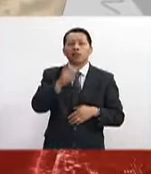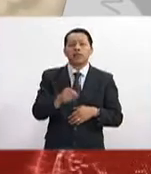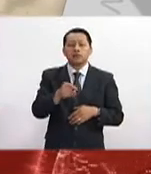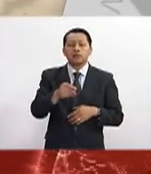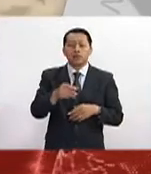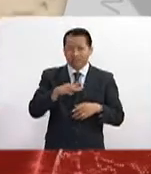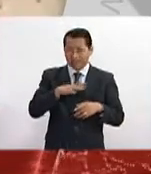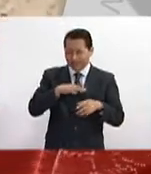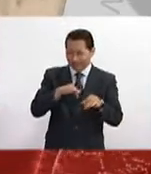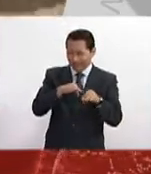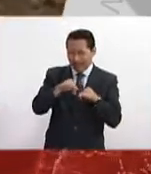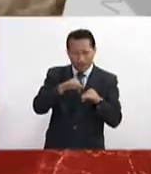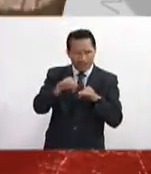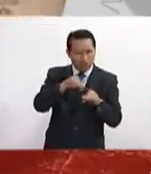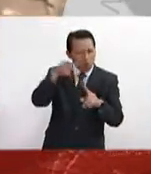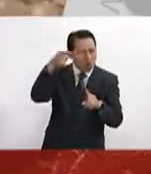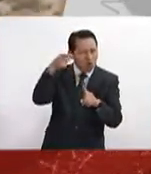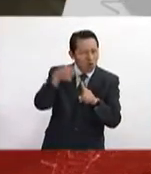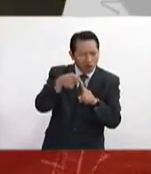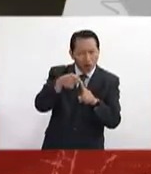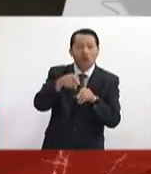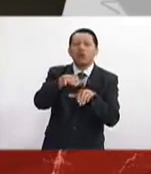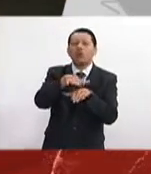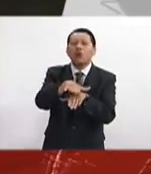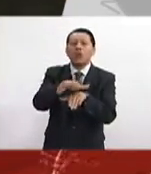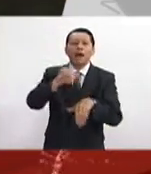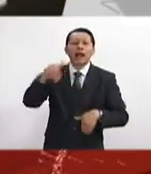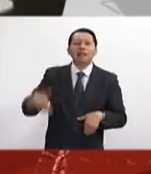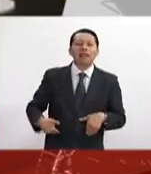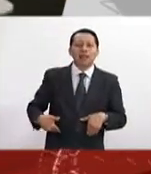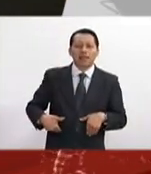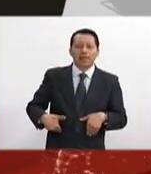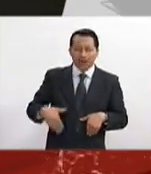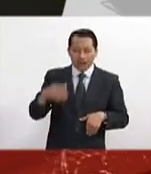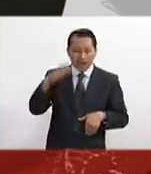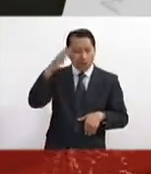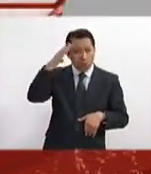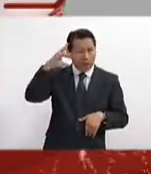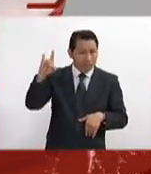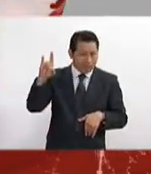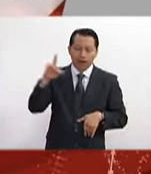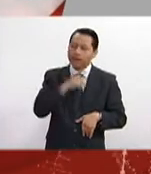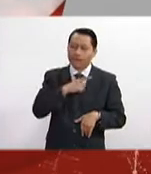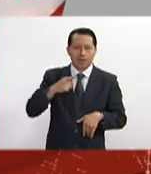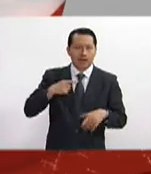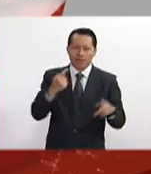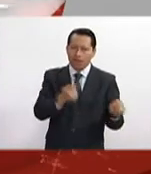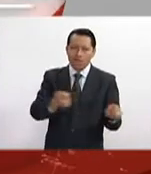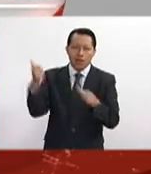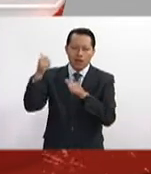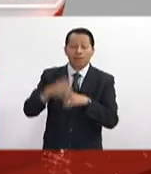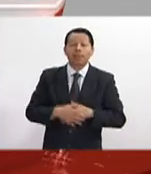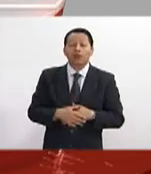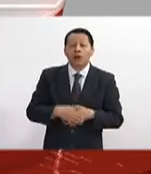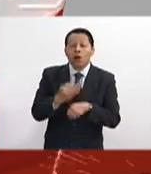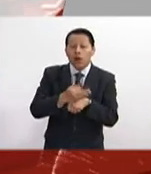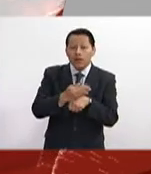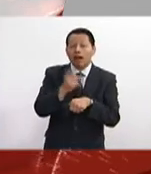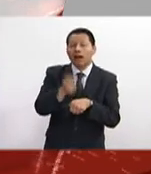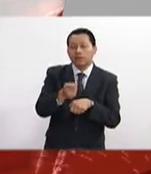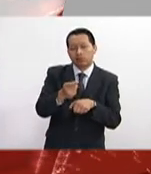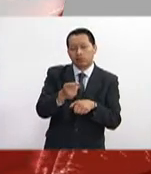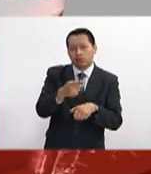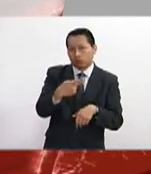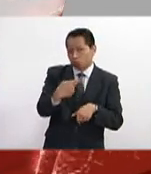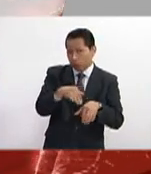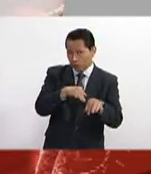funcionarios involucrados directamente con el accidente del Paso Express en Cuernavaca. Sean de momento retirados